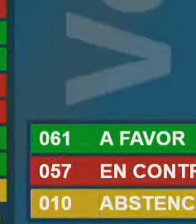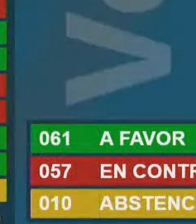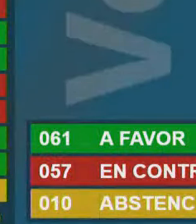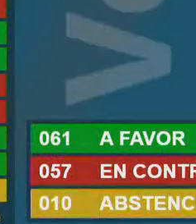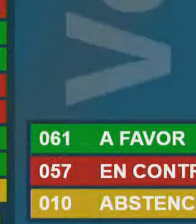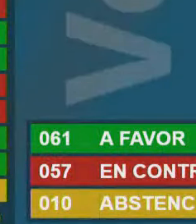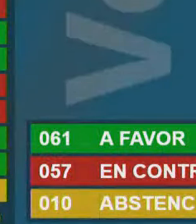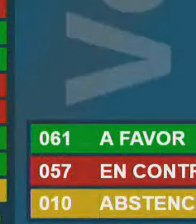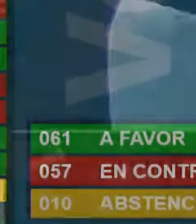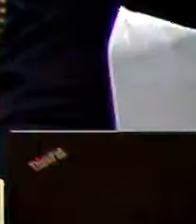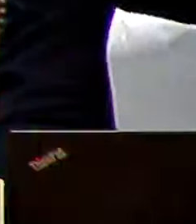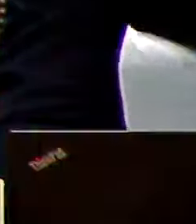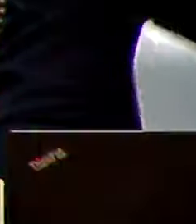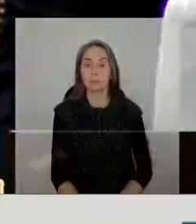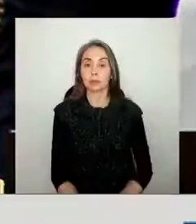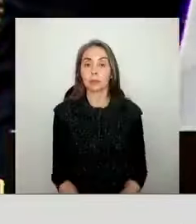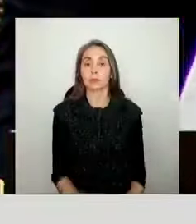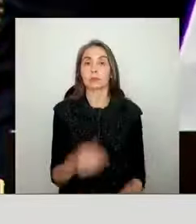abstenciones